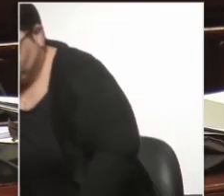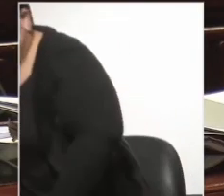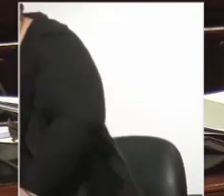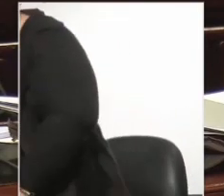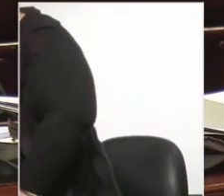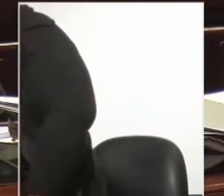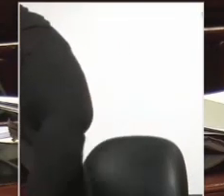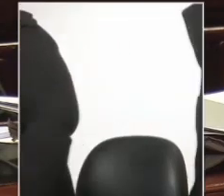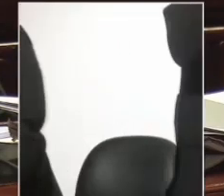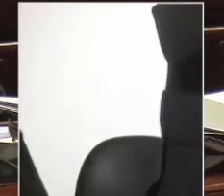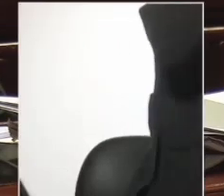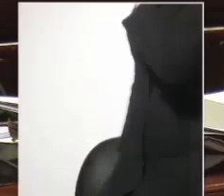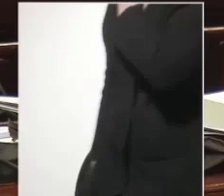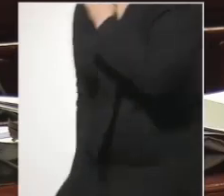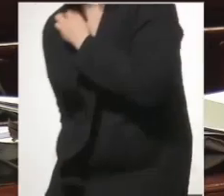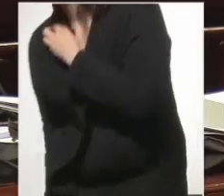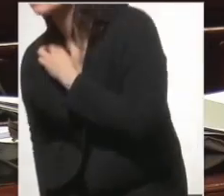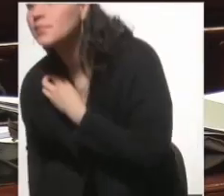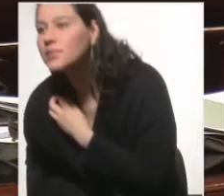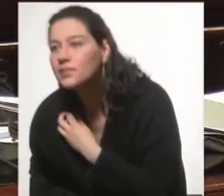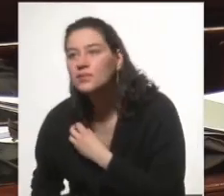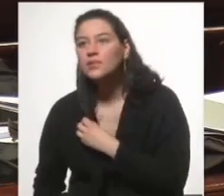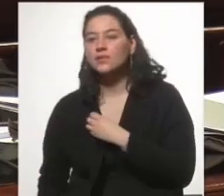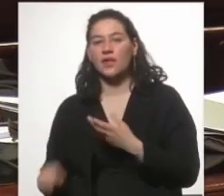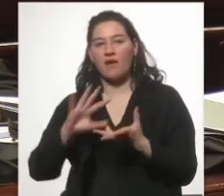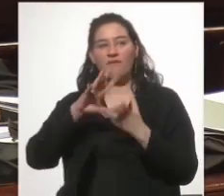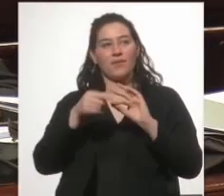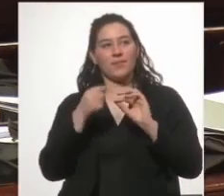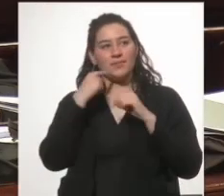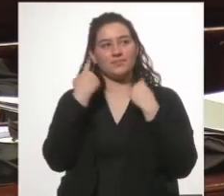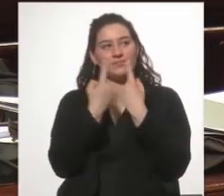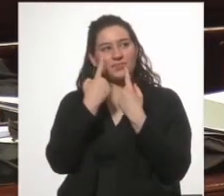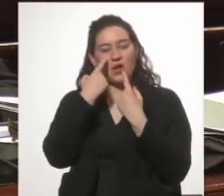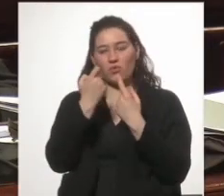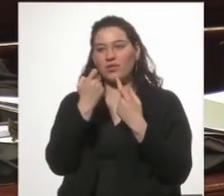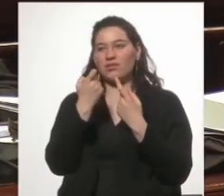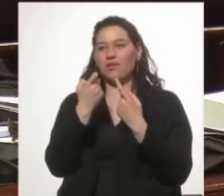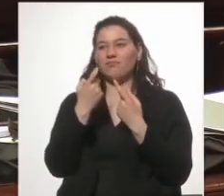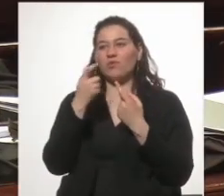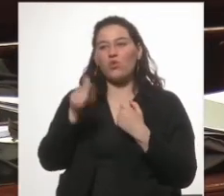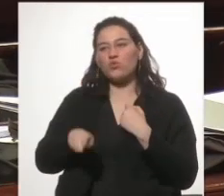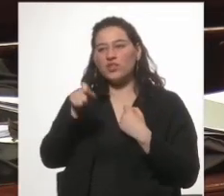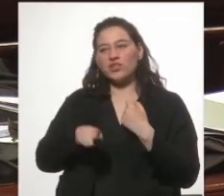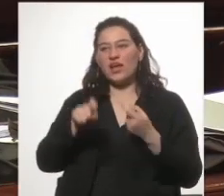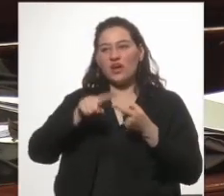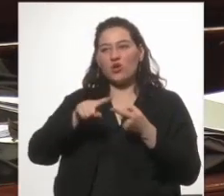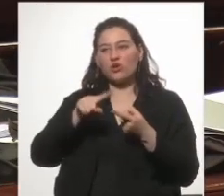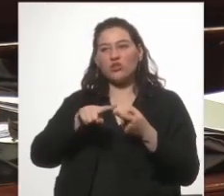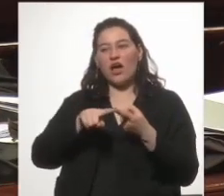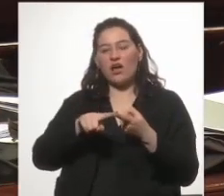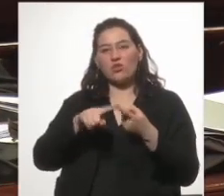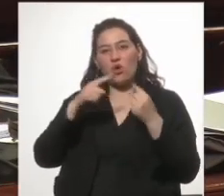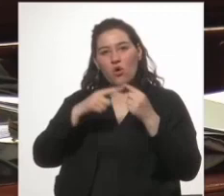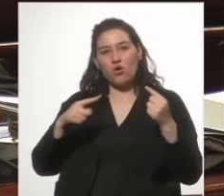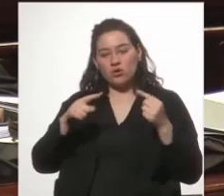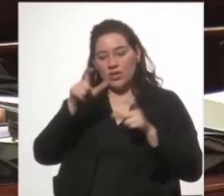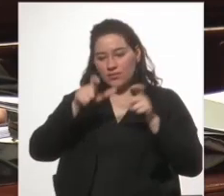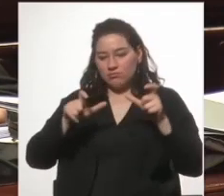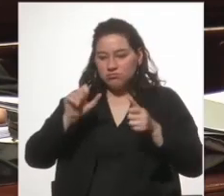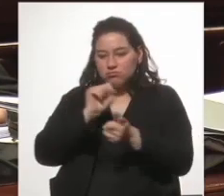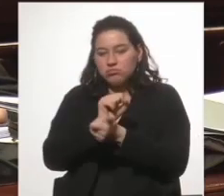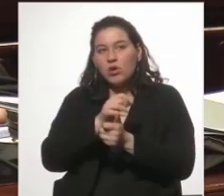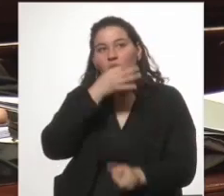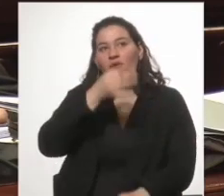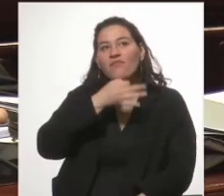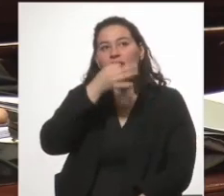a cambio de menor pena. De esta forma presenciamos una justicia negociada. Ya en los hechos, el indagado en un carcelaje confiesa,